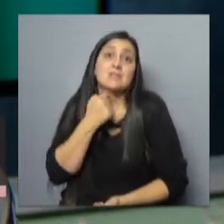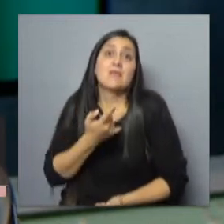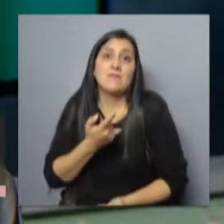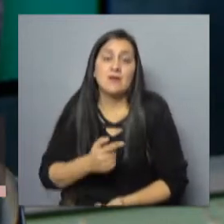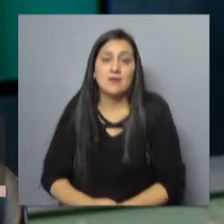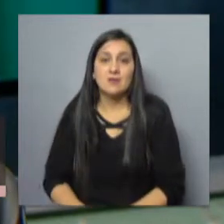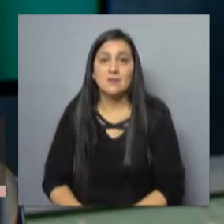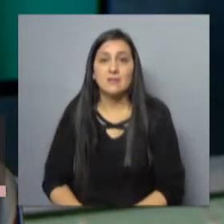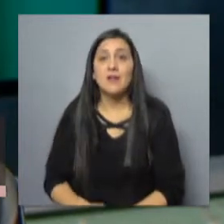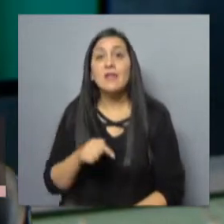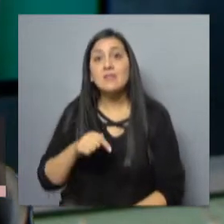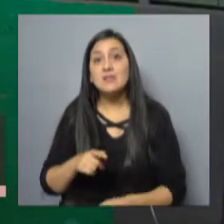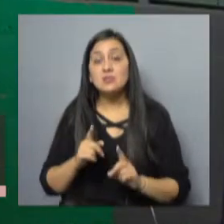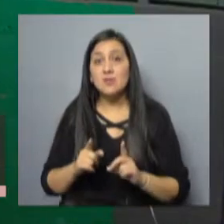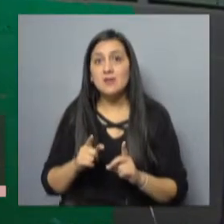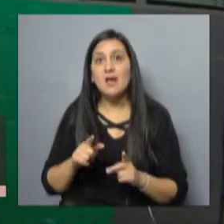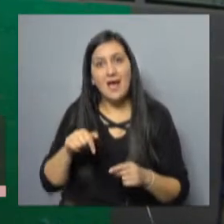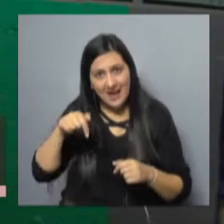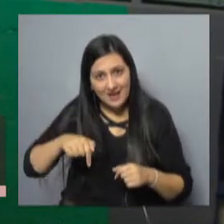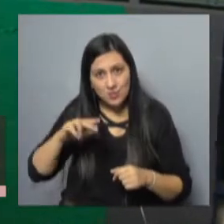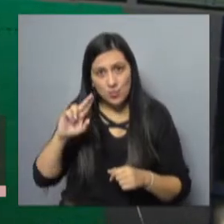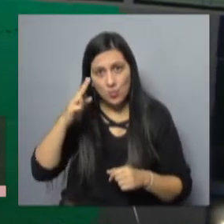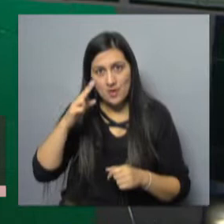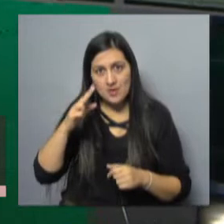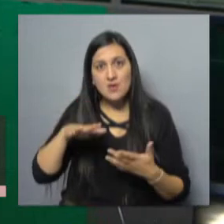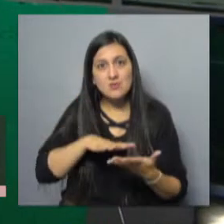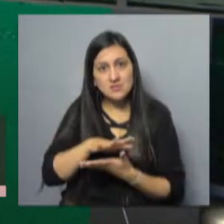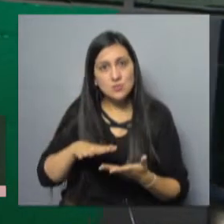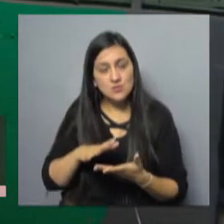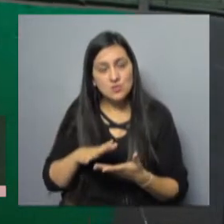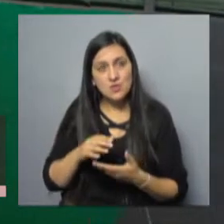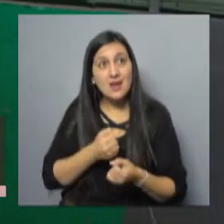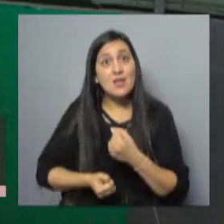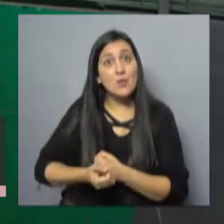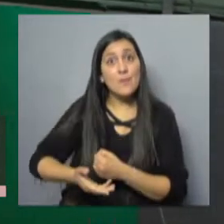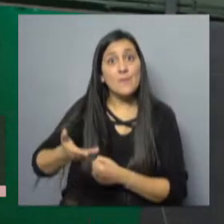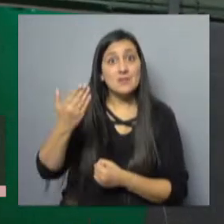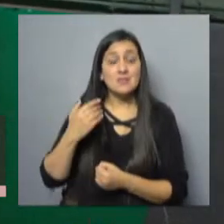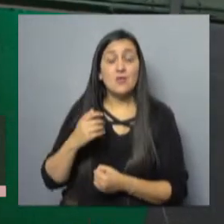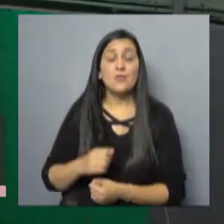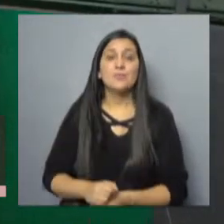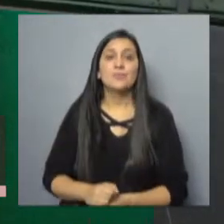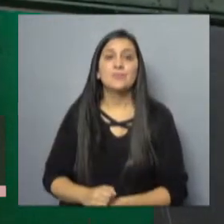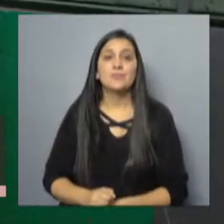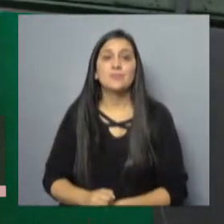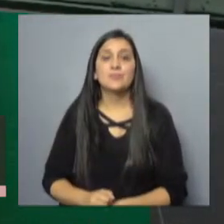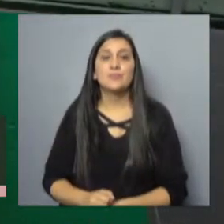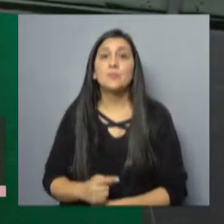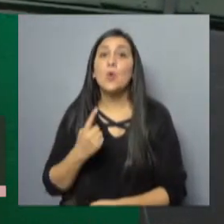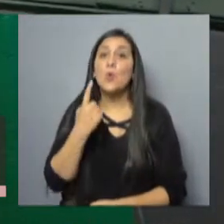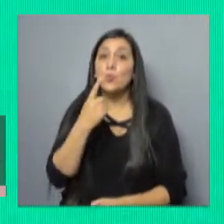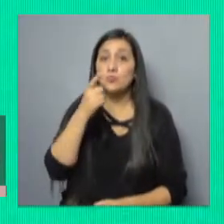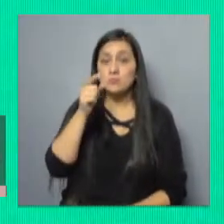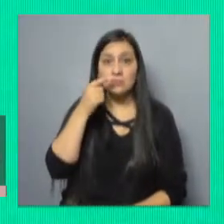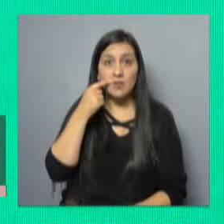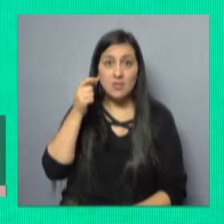eso acá también tenemos un caso que fue bien reciente en el medio de la pandemia el año pasado en informe capital un trabajador